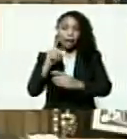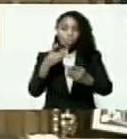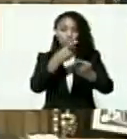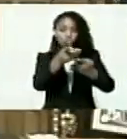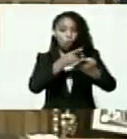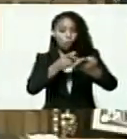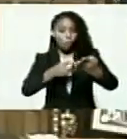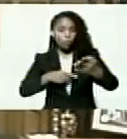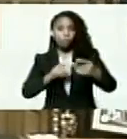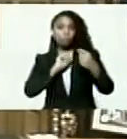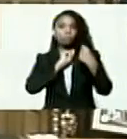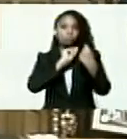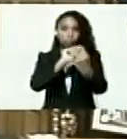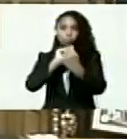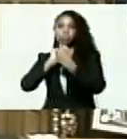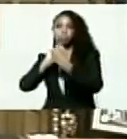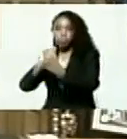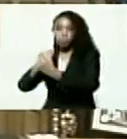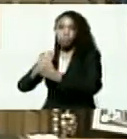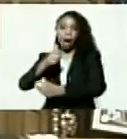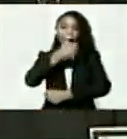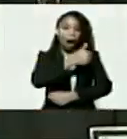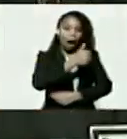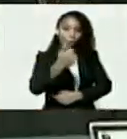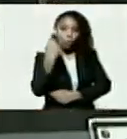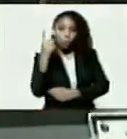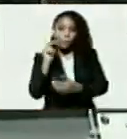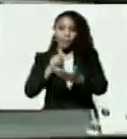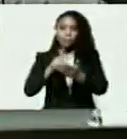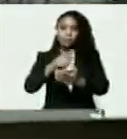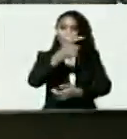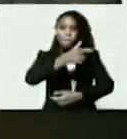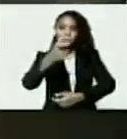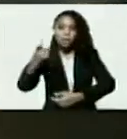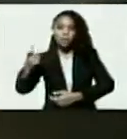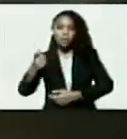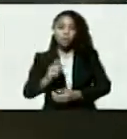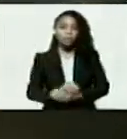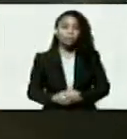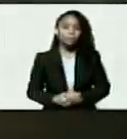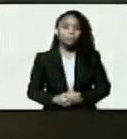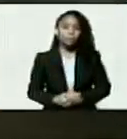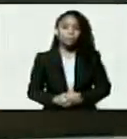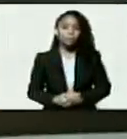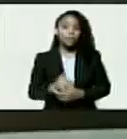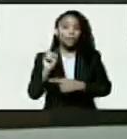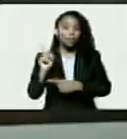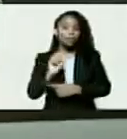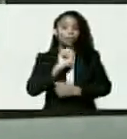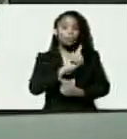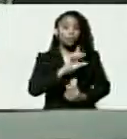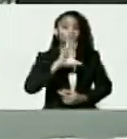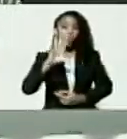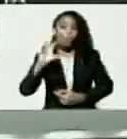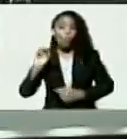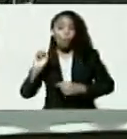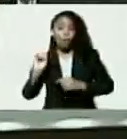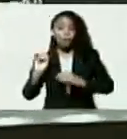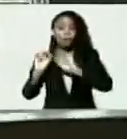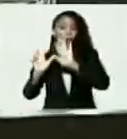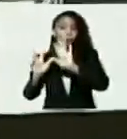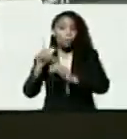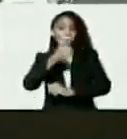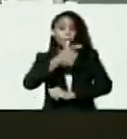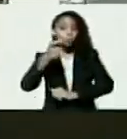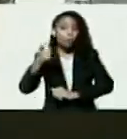las entrevistas a cada uno de estos postulados ciudadano y postuladas. Francisco en total, José fueron 158 personas